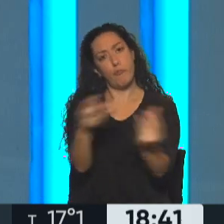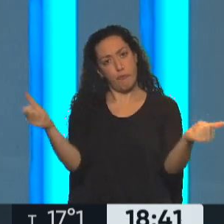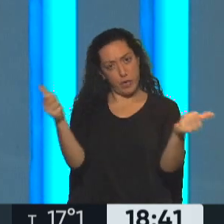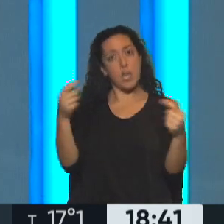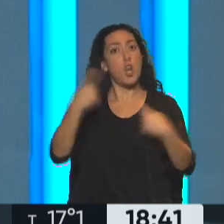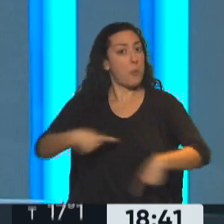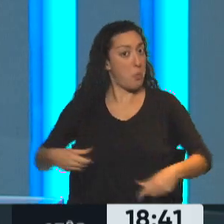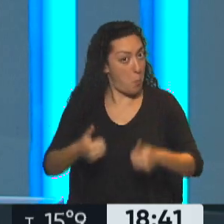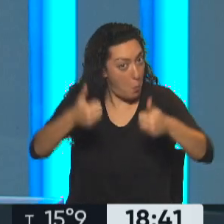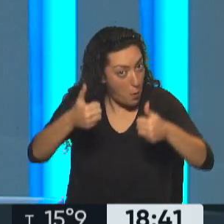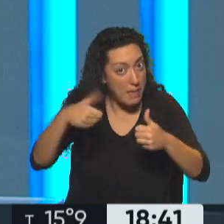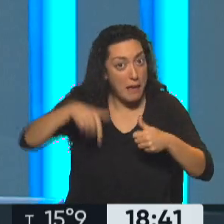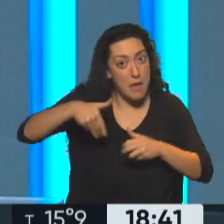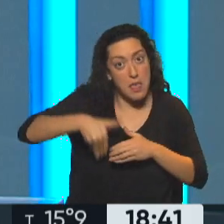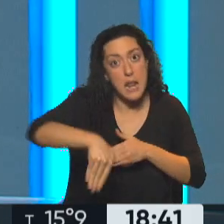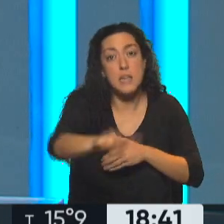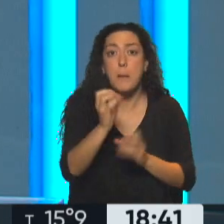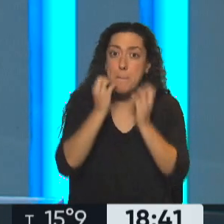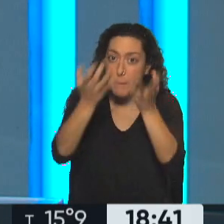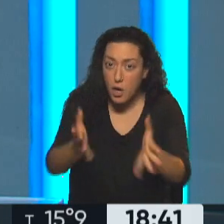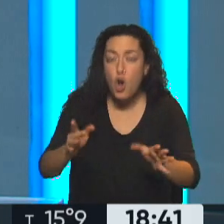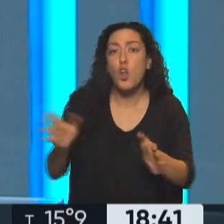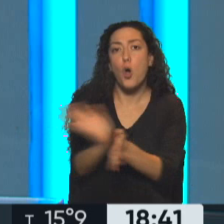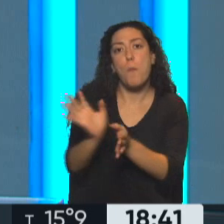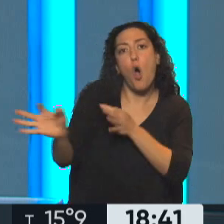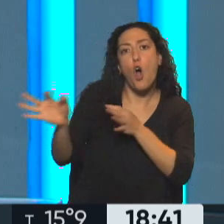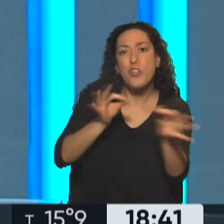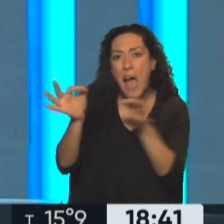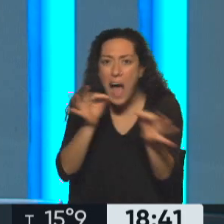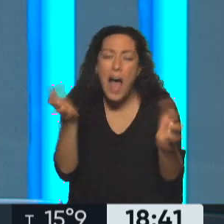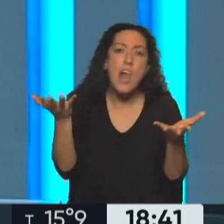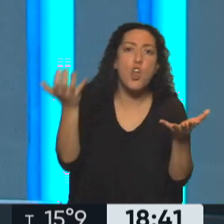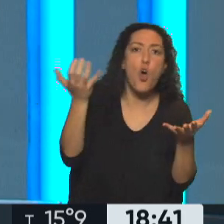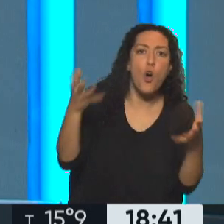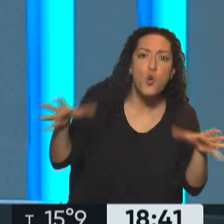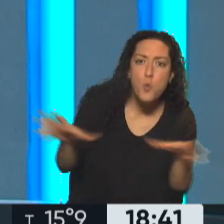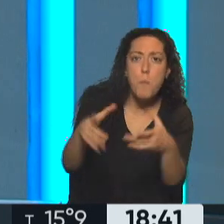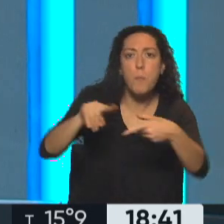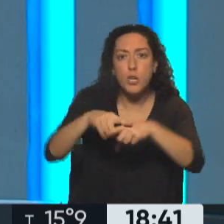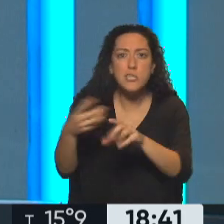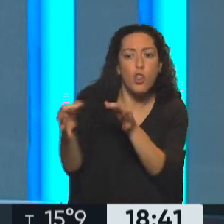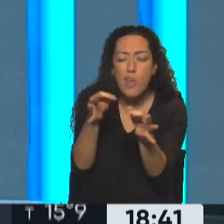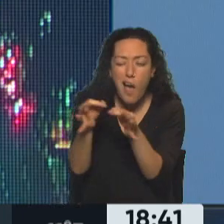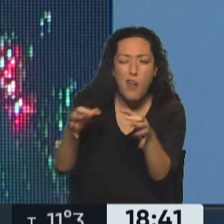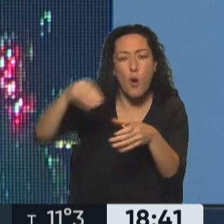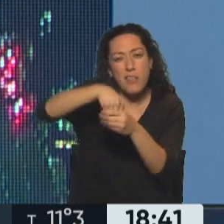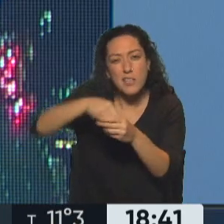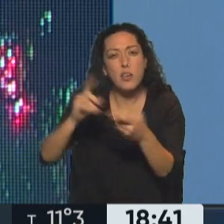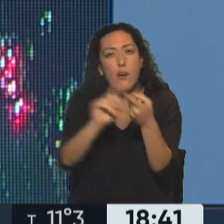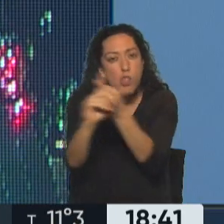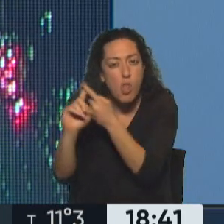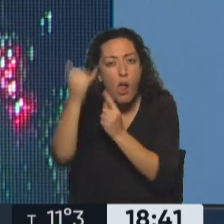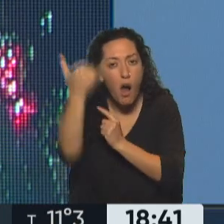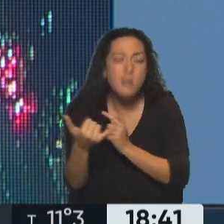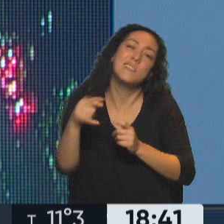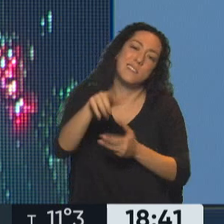se haga de aquí en más, ¿no? Esto de que exista diálogo entre los principales componentes de esta alianza gobernante. Así es, esa es la base. Yo